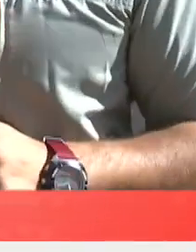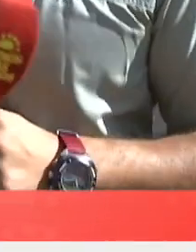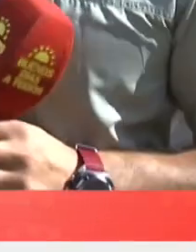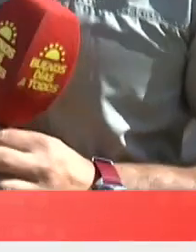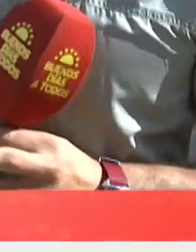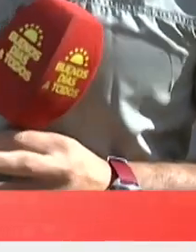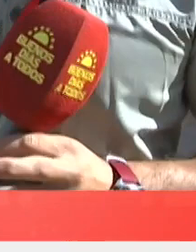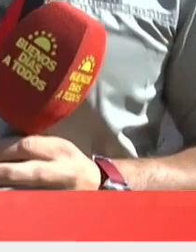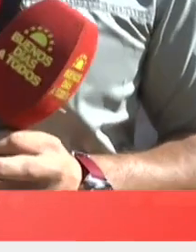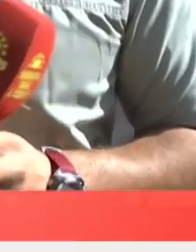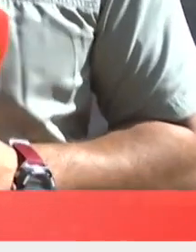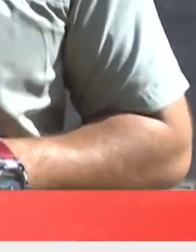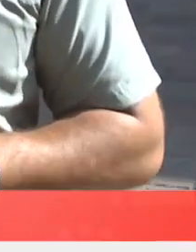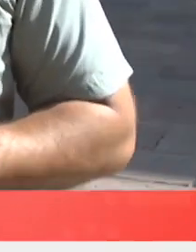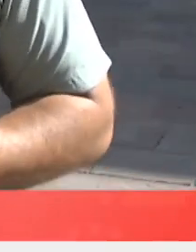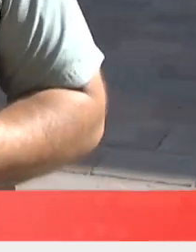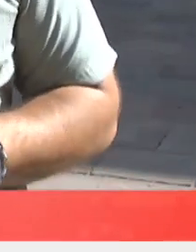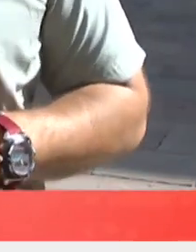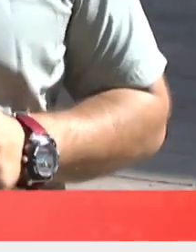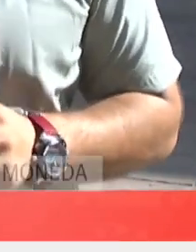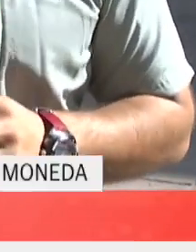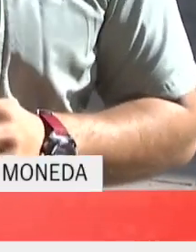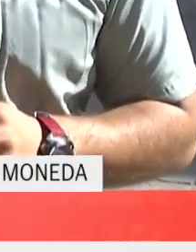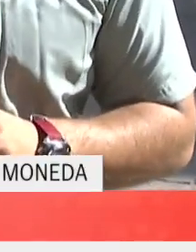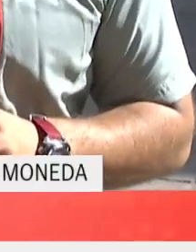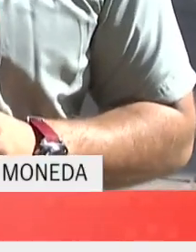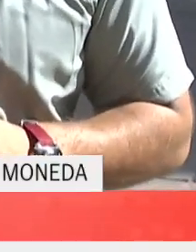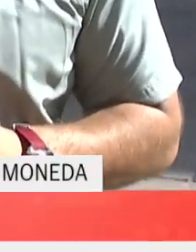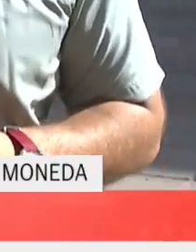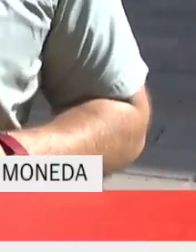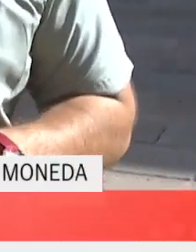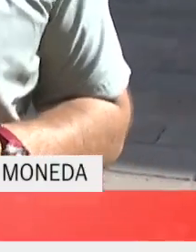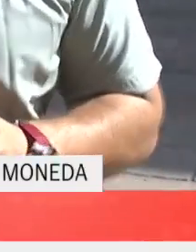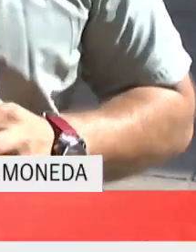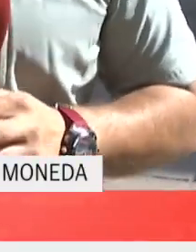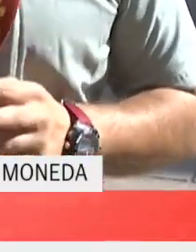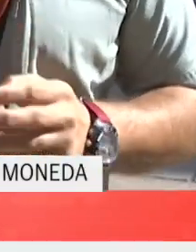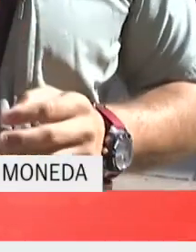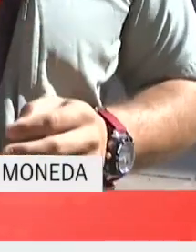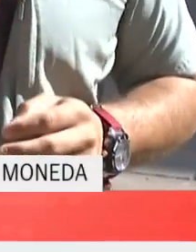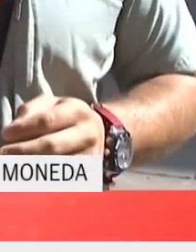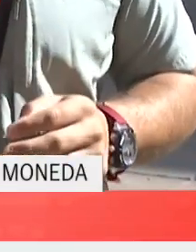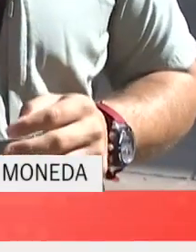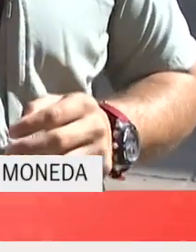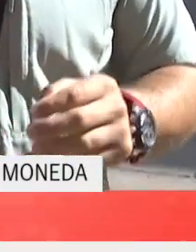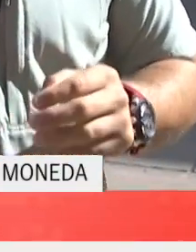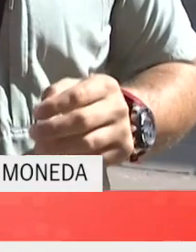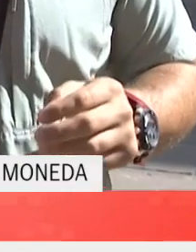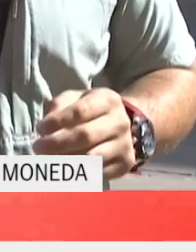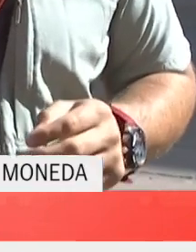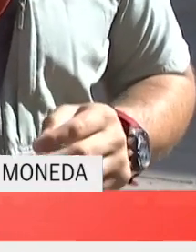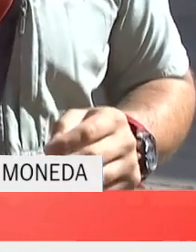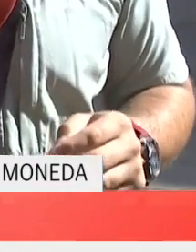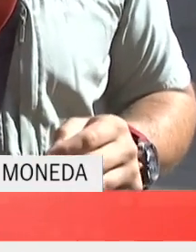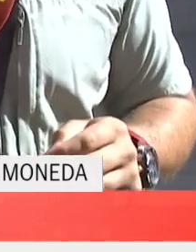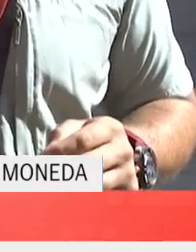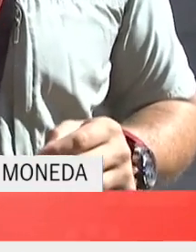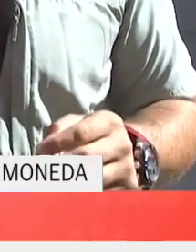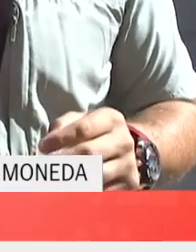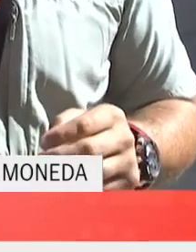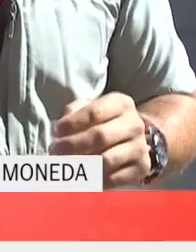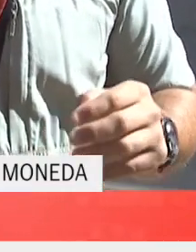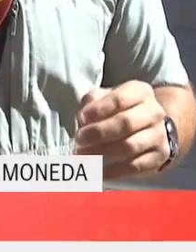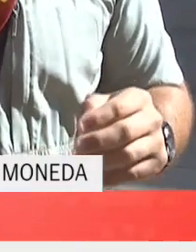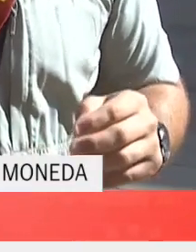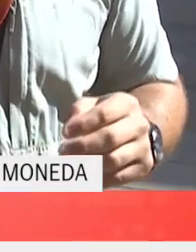fondo, Simón, que no tienen eco, ni asidero. Exactamente. De hecho, por eso se le hacíamos hincapié